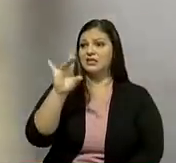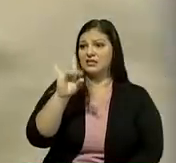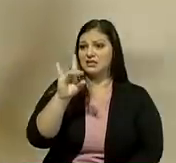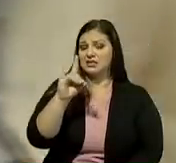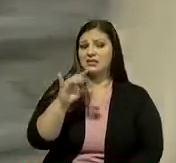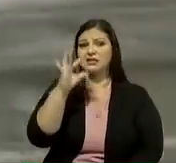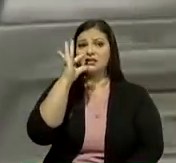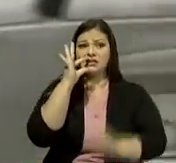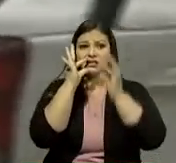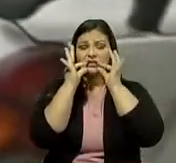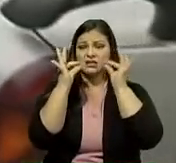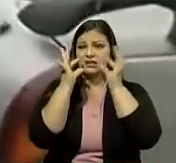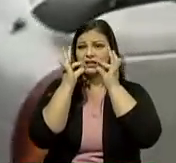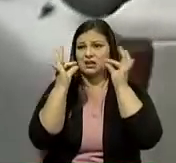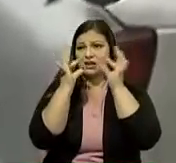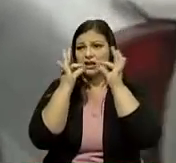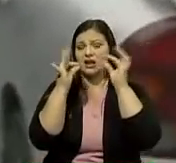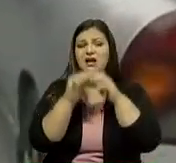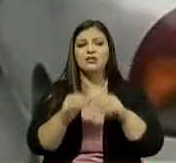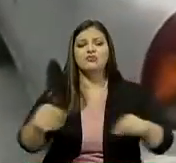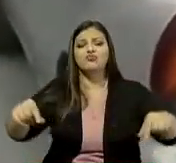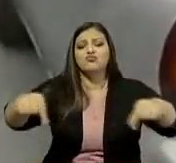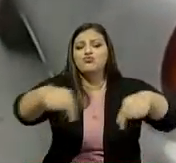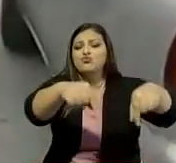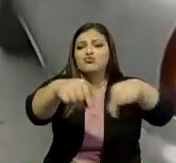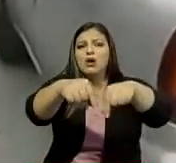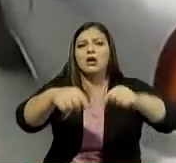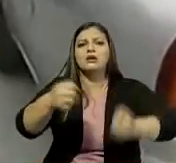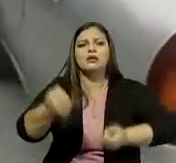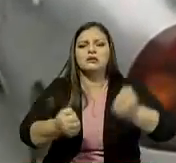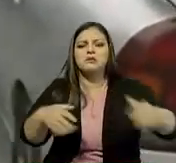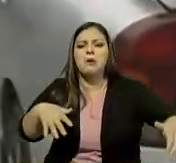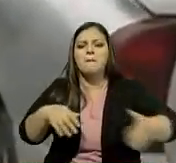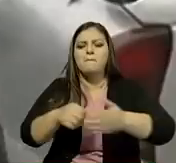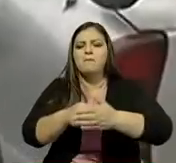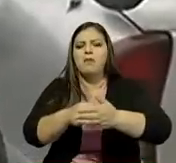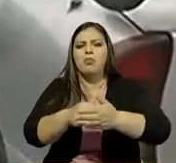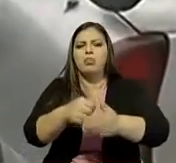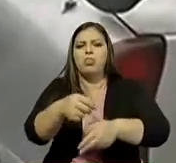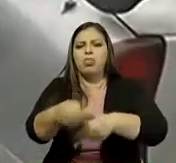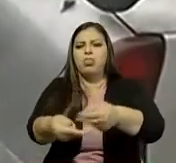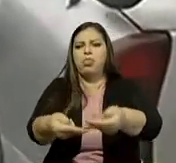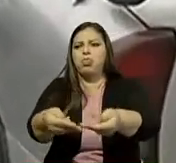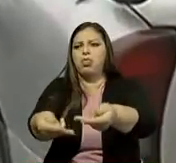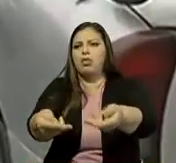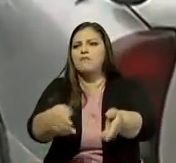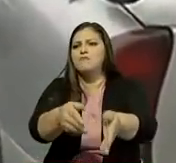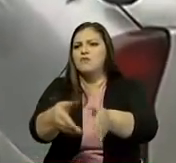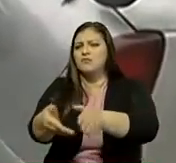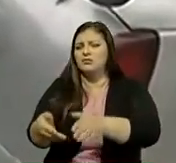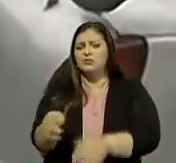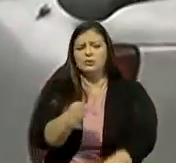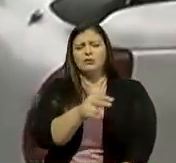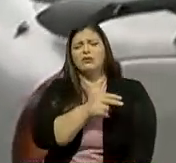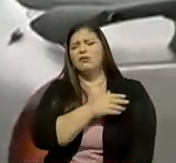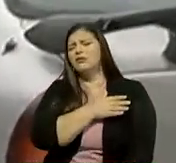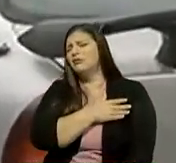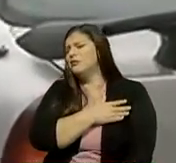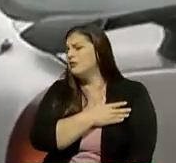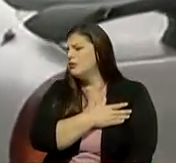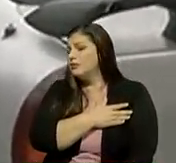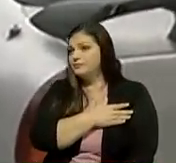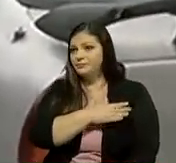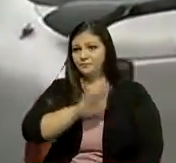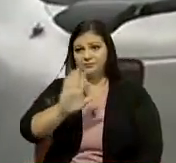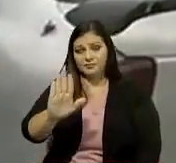mínimo pero nosotros más allá tenemos un dispensario y usted ve que en el dispensario vienen tus personas de la tercera edad vienen